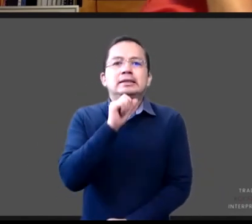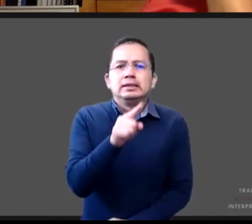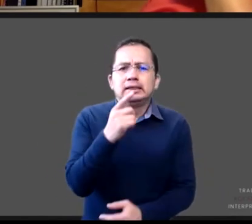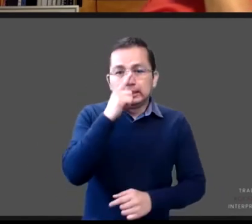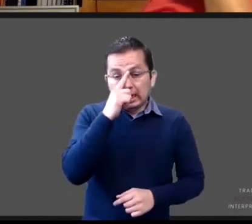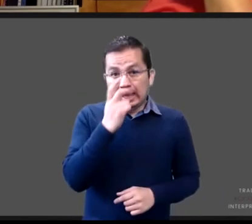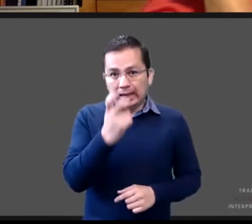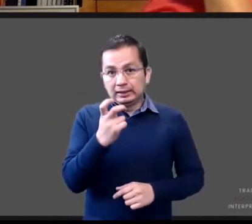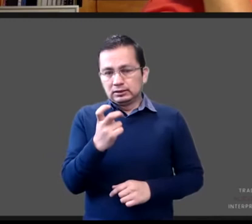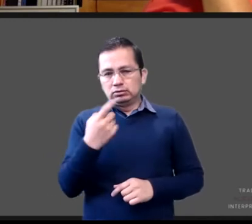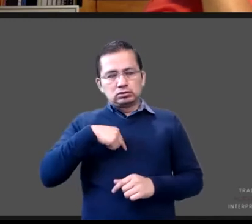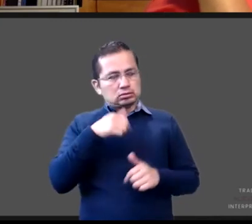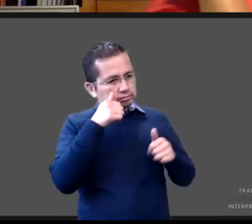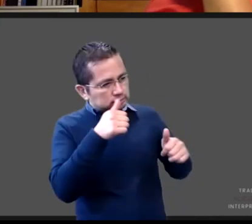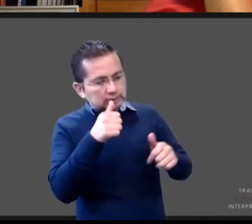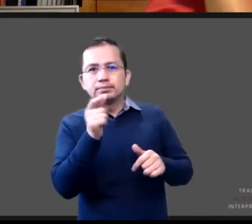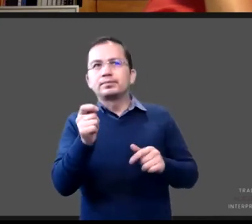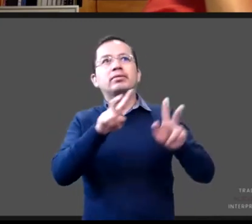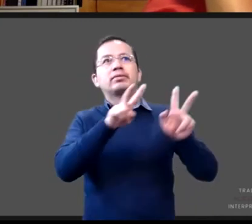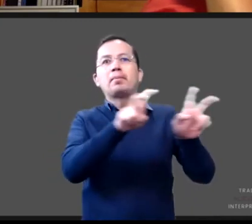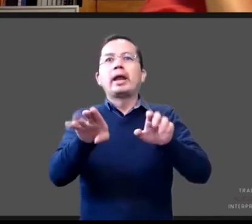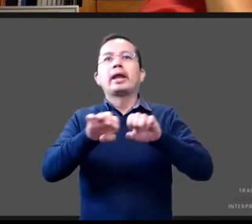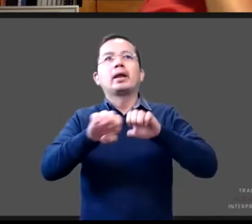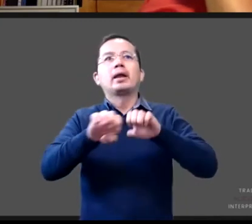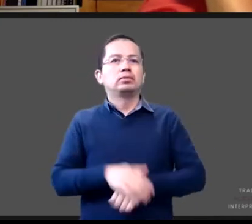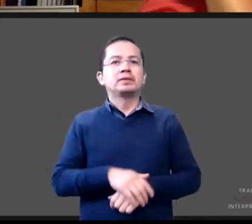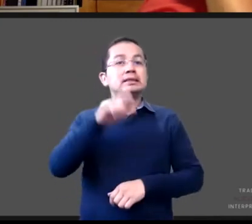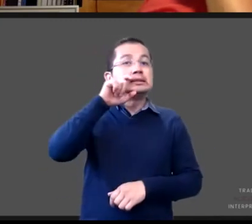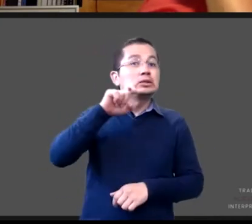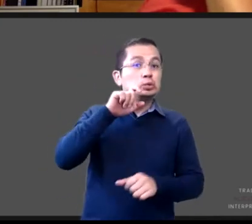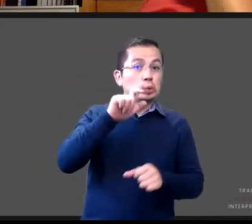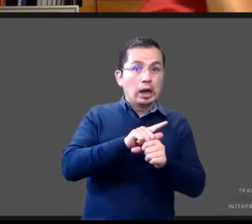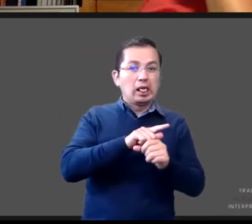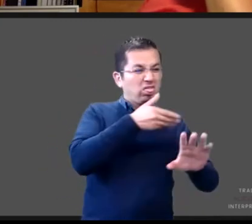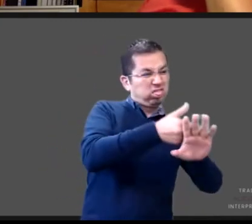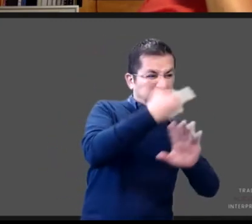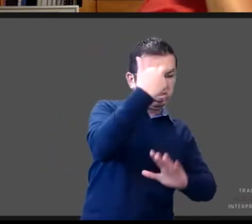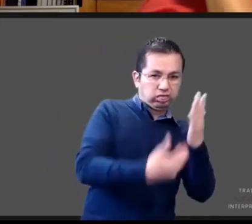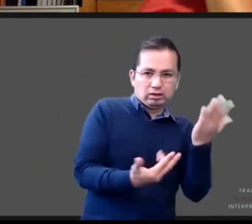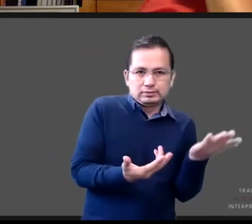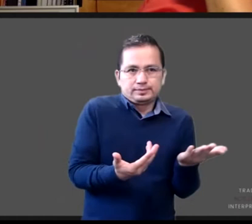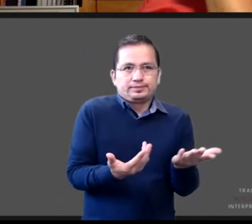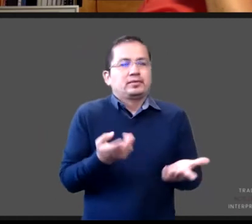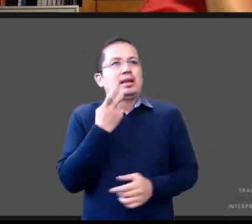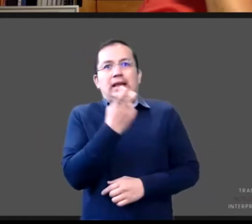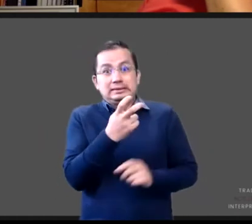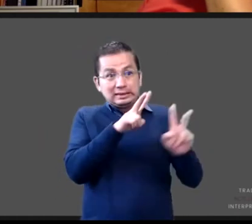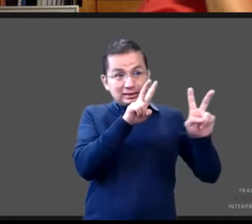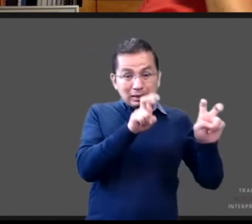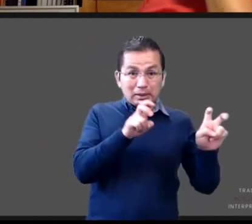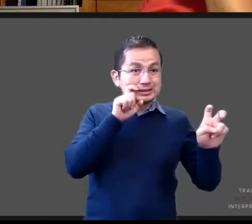la violencia sexual, los crímenes que se cometen en este sentido y